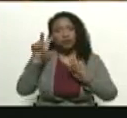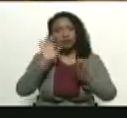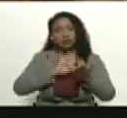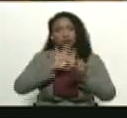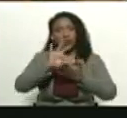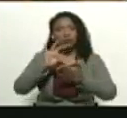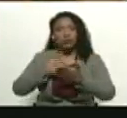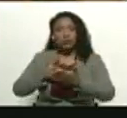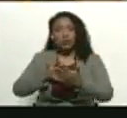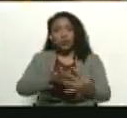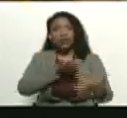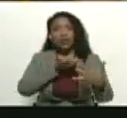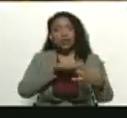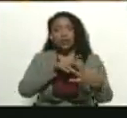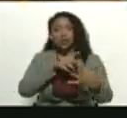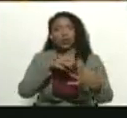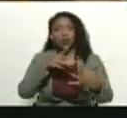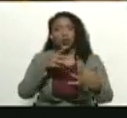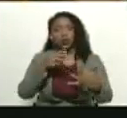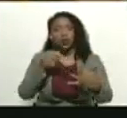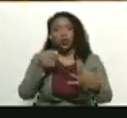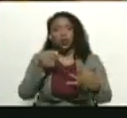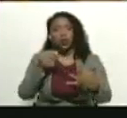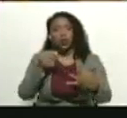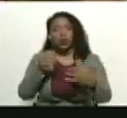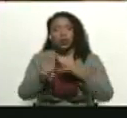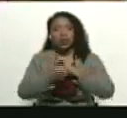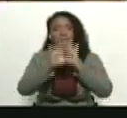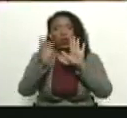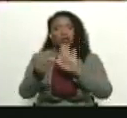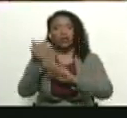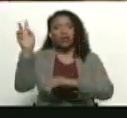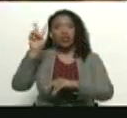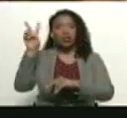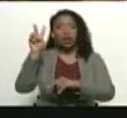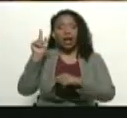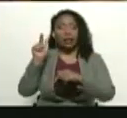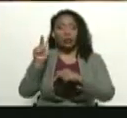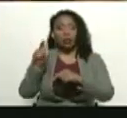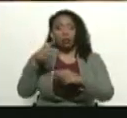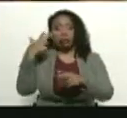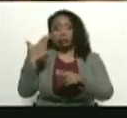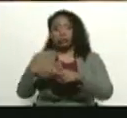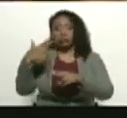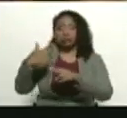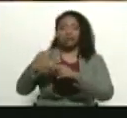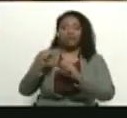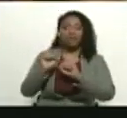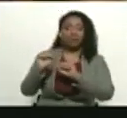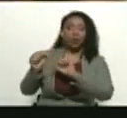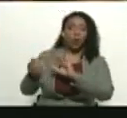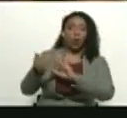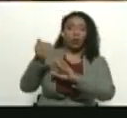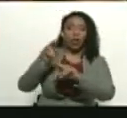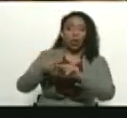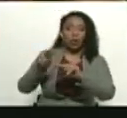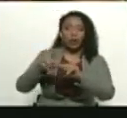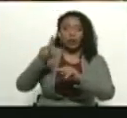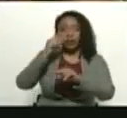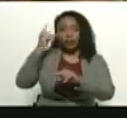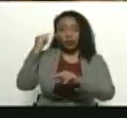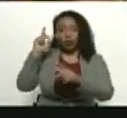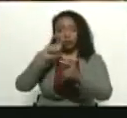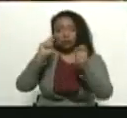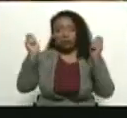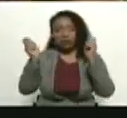estrategias de guerra no convencional contra Venezuela, como una amenaza latente contra la infancia que transforma a